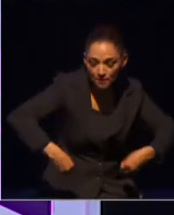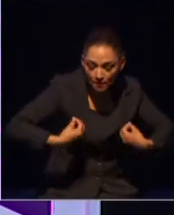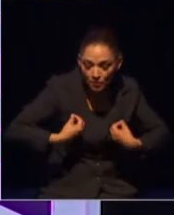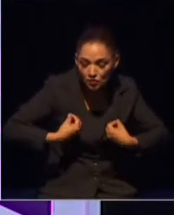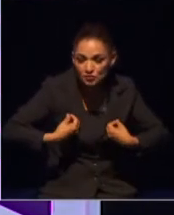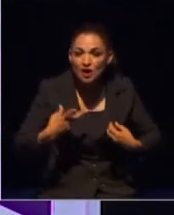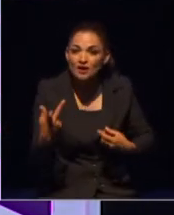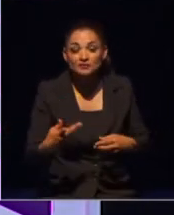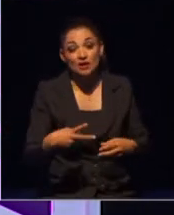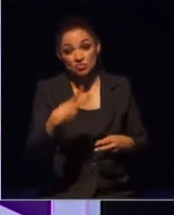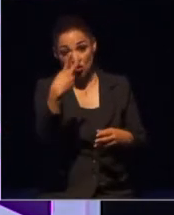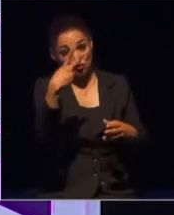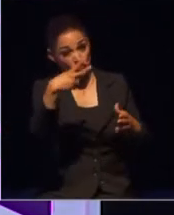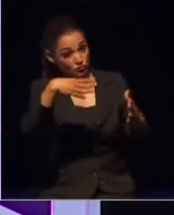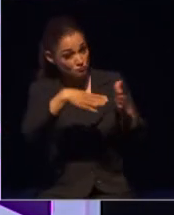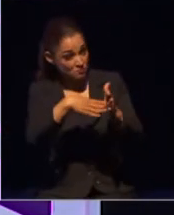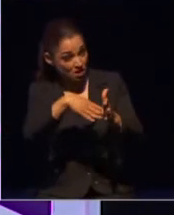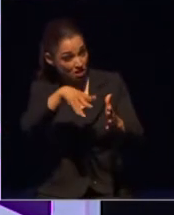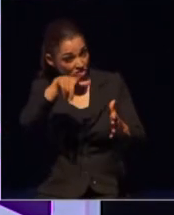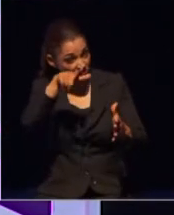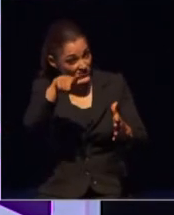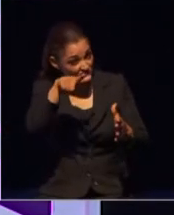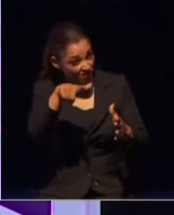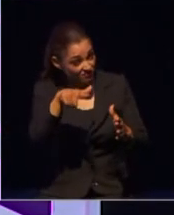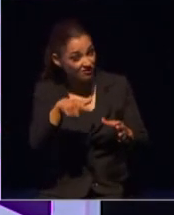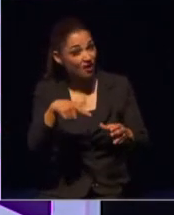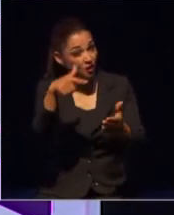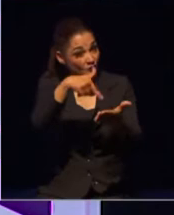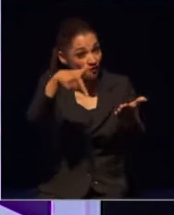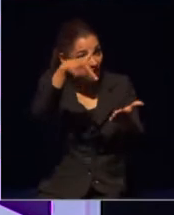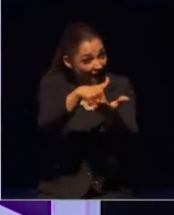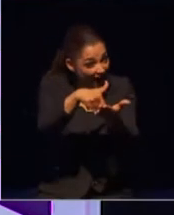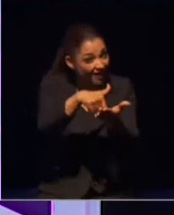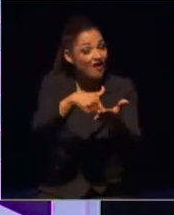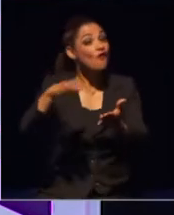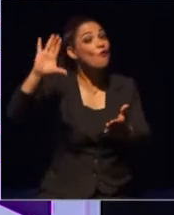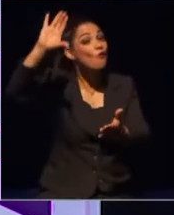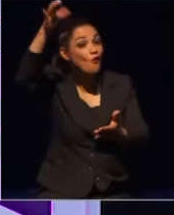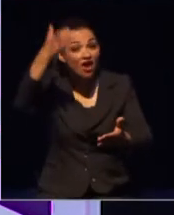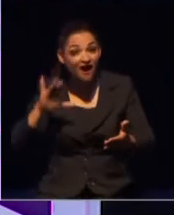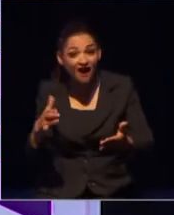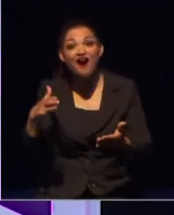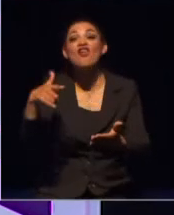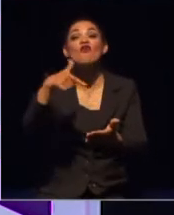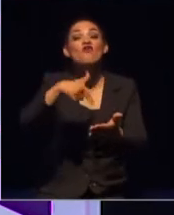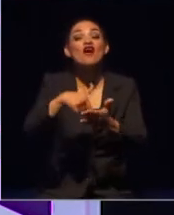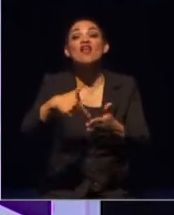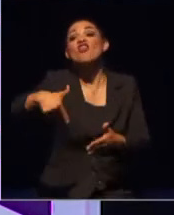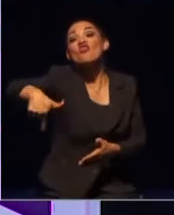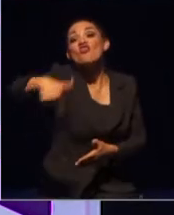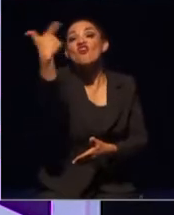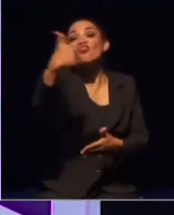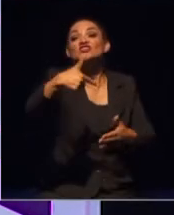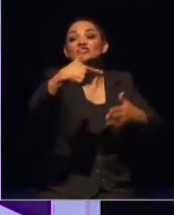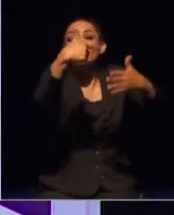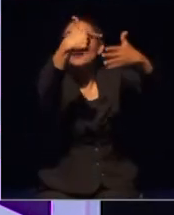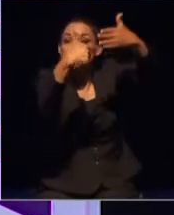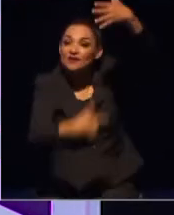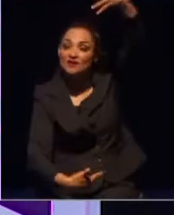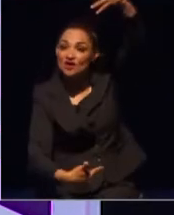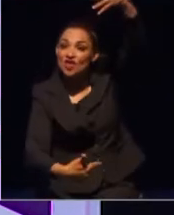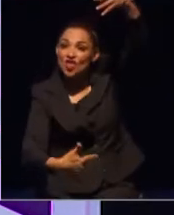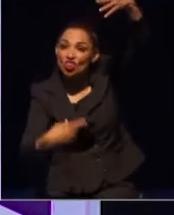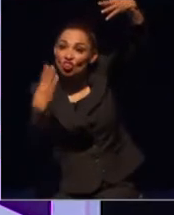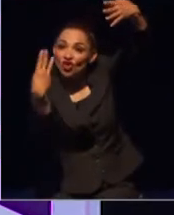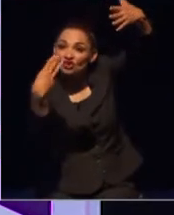El ranking 2017 de ciudades más violentas del mundo ubica a Culiacán en el lugar número 12 dentro de 2